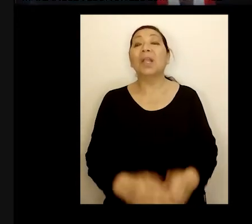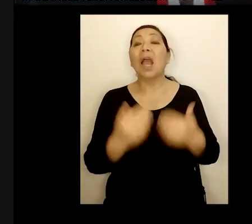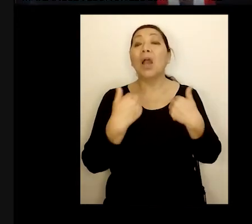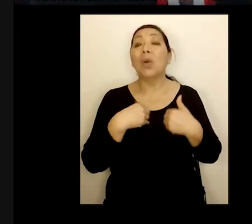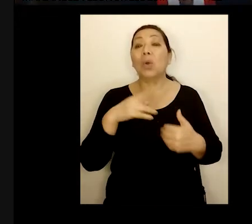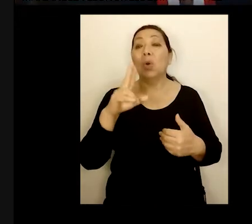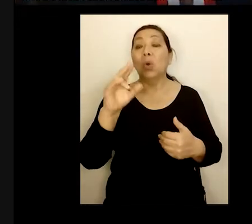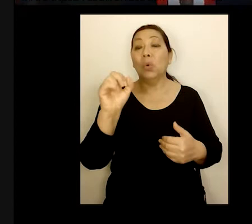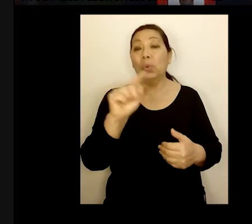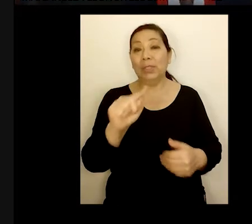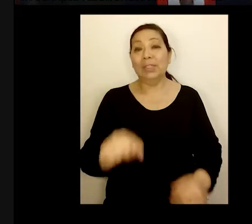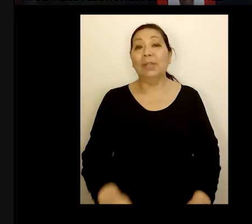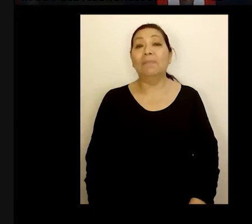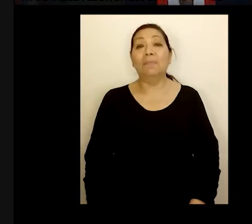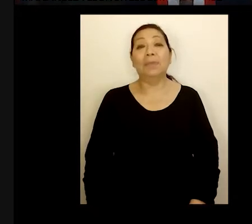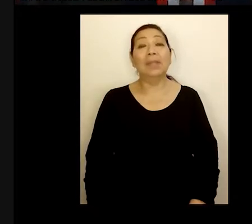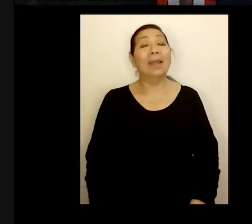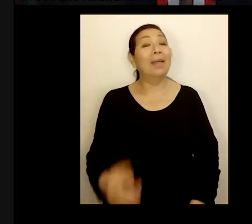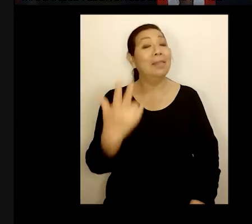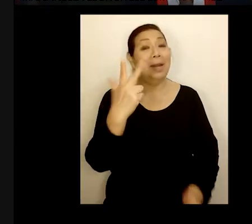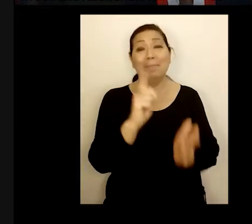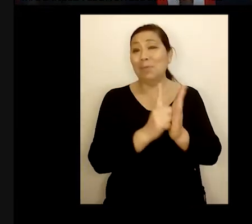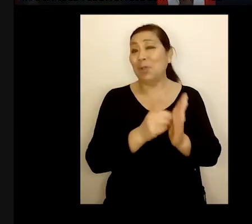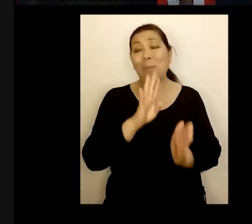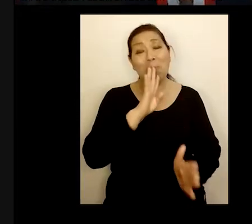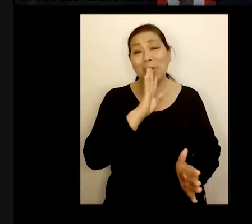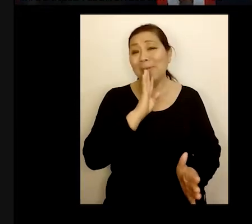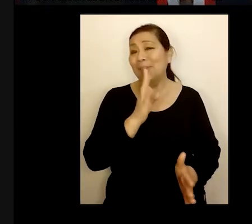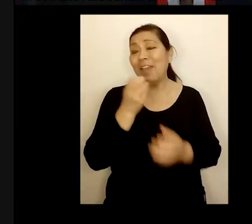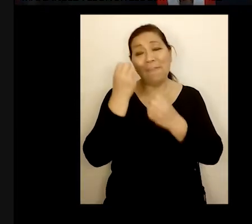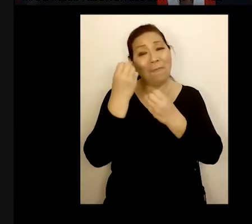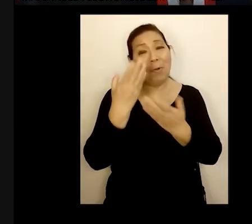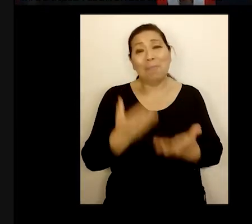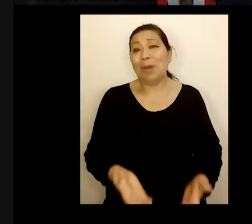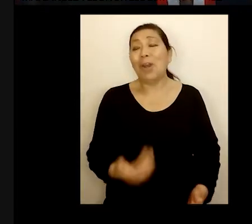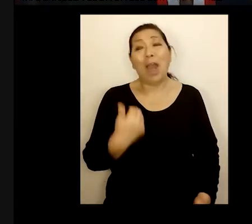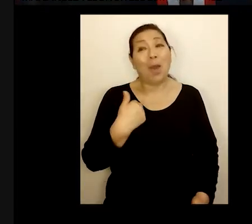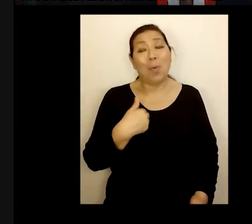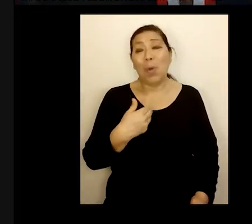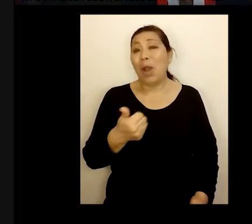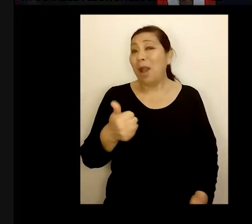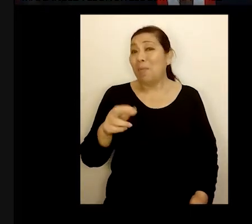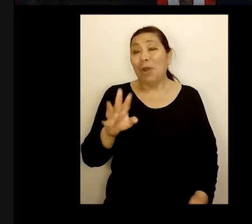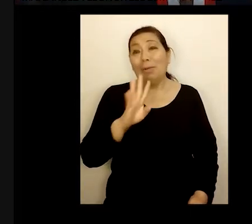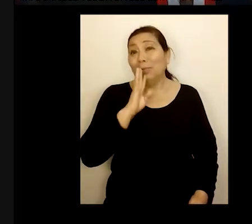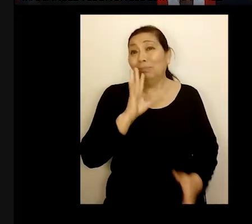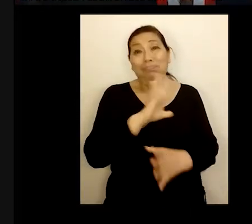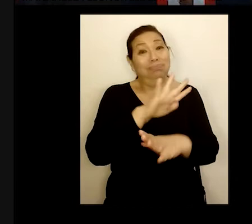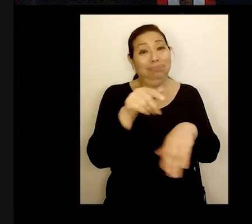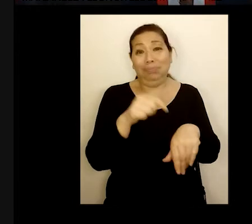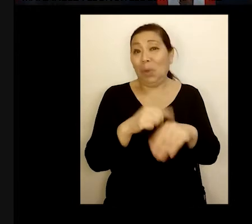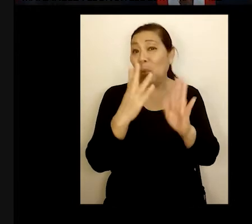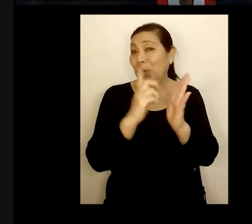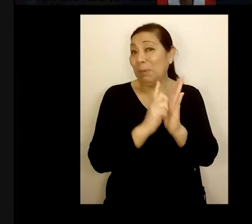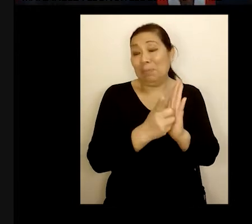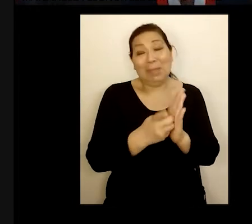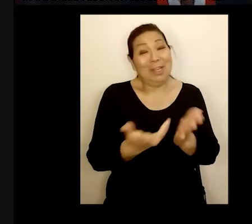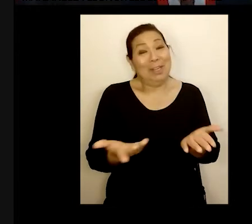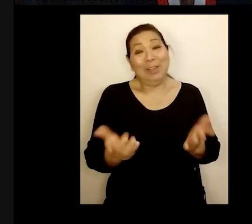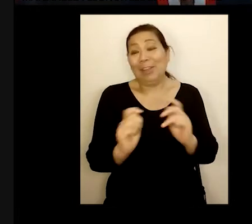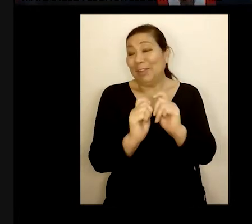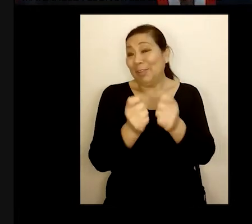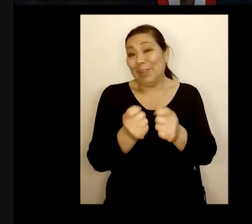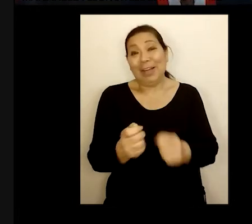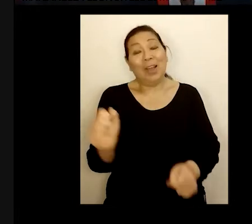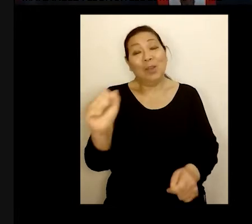Abogado Ruiz de Castilla, solamente tendrá 3 minutos para que pueda informar, porque el abogado Apolín se ha consumido todos los 9 minutos que se le